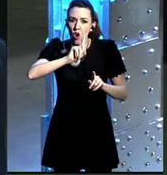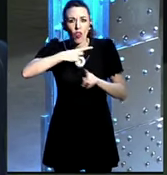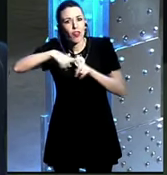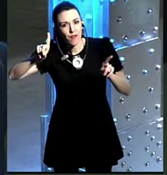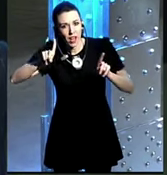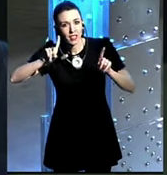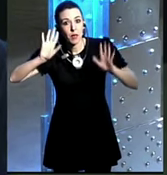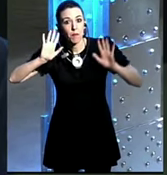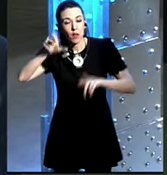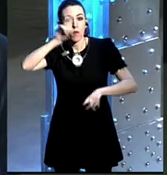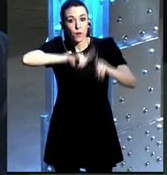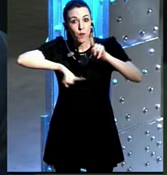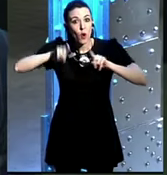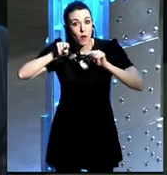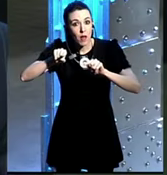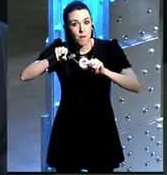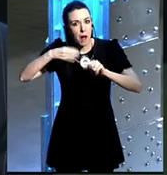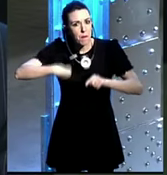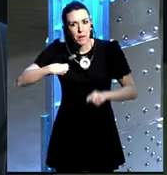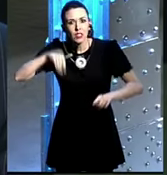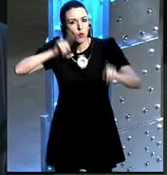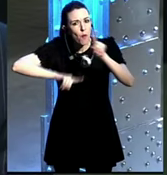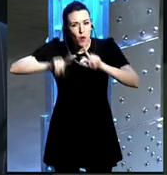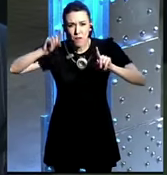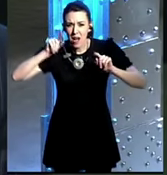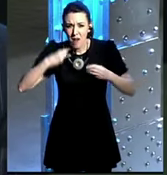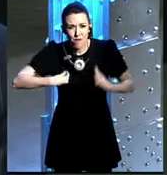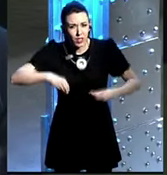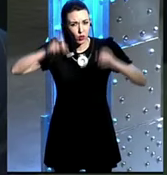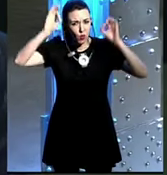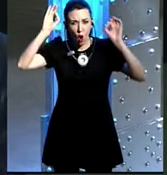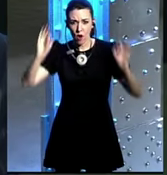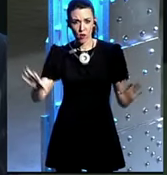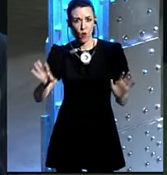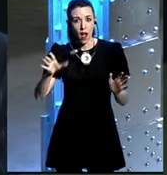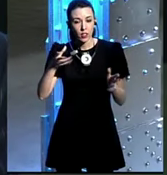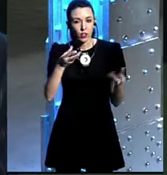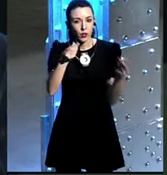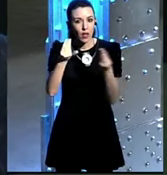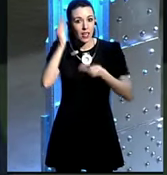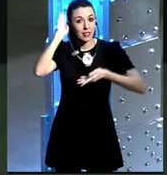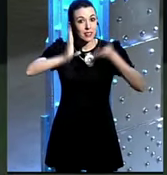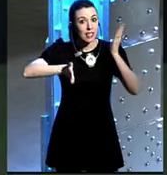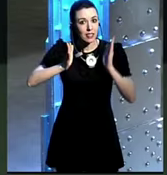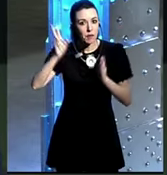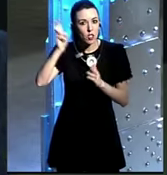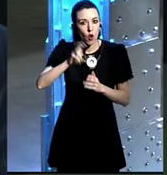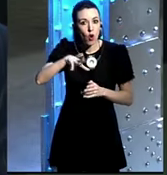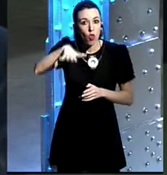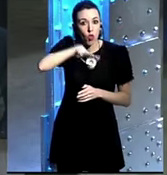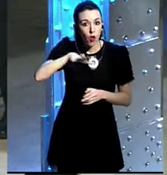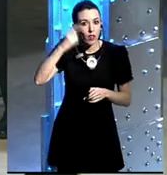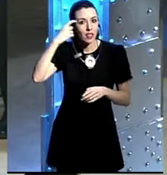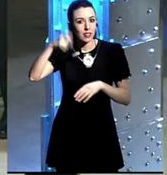distinto, pero el problema que abundan es el mismo problema, y de alguna manera la esencia del tratamiento proviene realmente de la